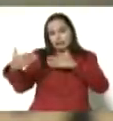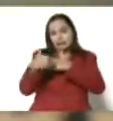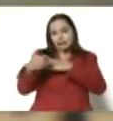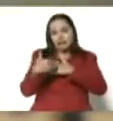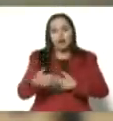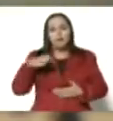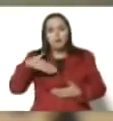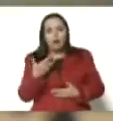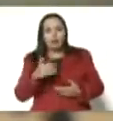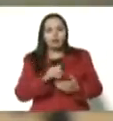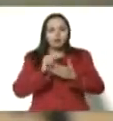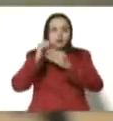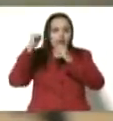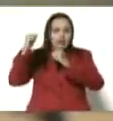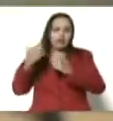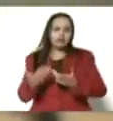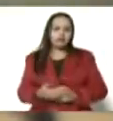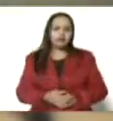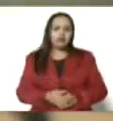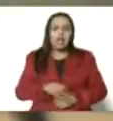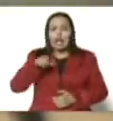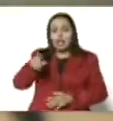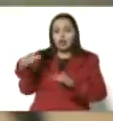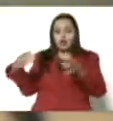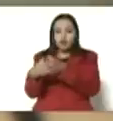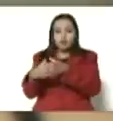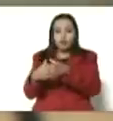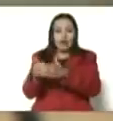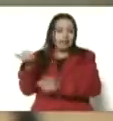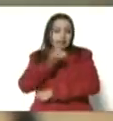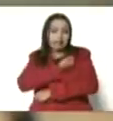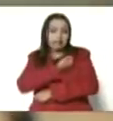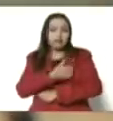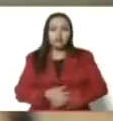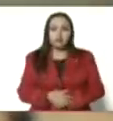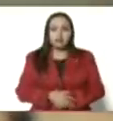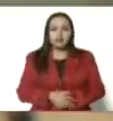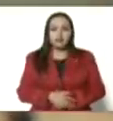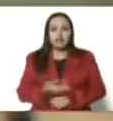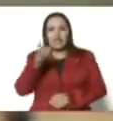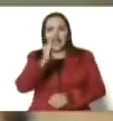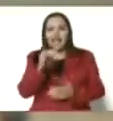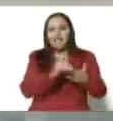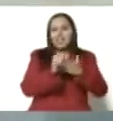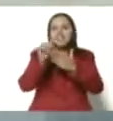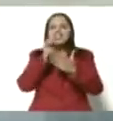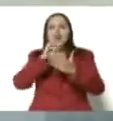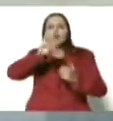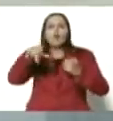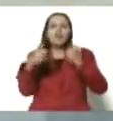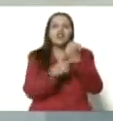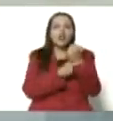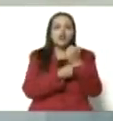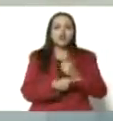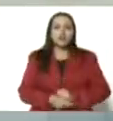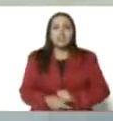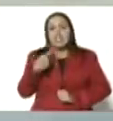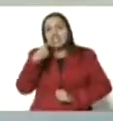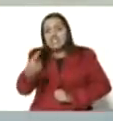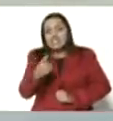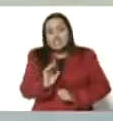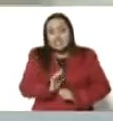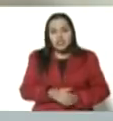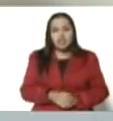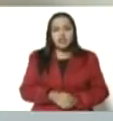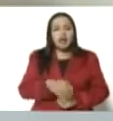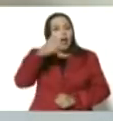imponerse. Esa banda criminal que dirige Juan Guaidó, que ha puesto condiciones para